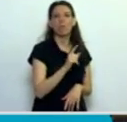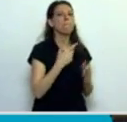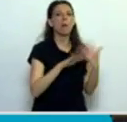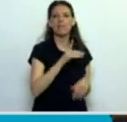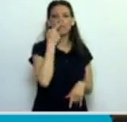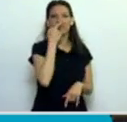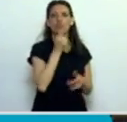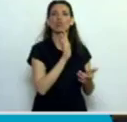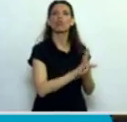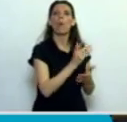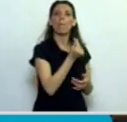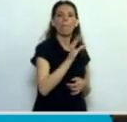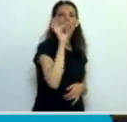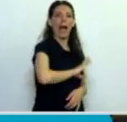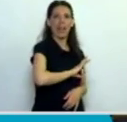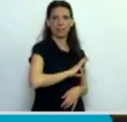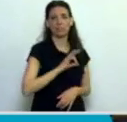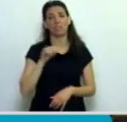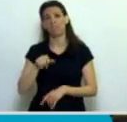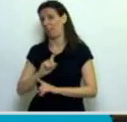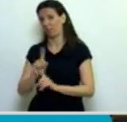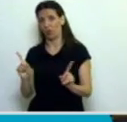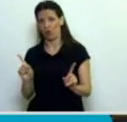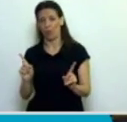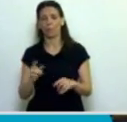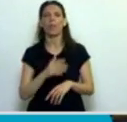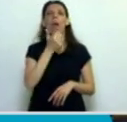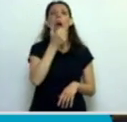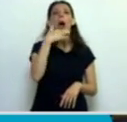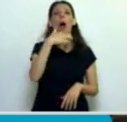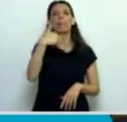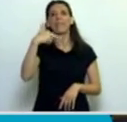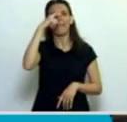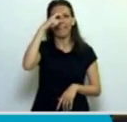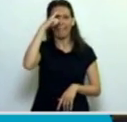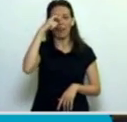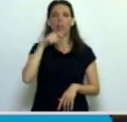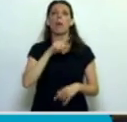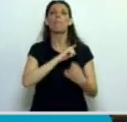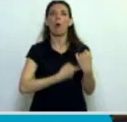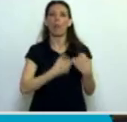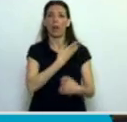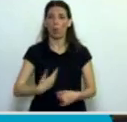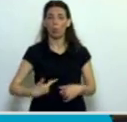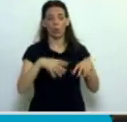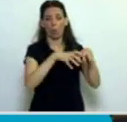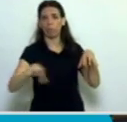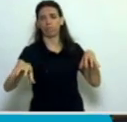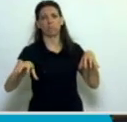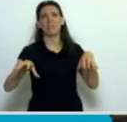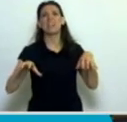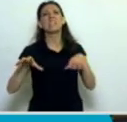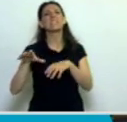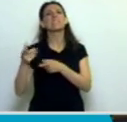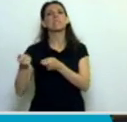del Fondo Nacional, el AMPE, como un organismo descentralizado en el ámbito del Ejecutivo con autarquía económica y